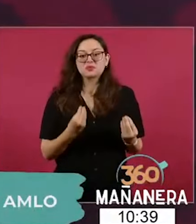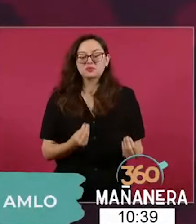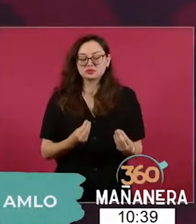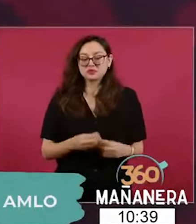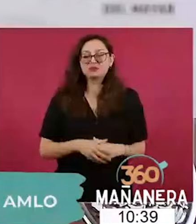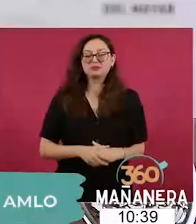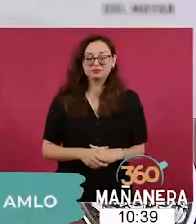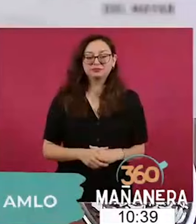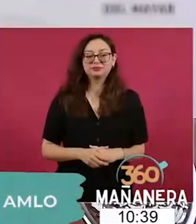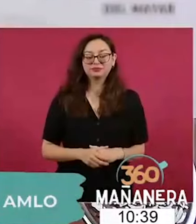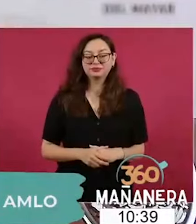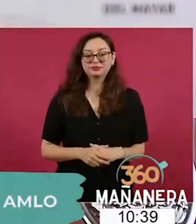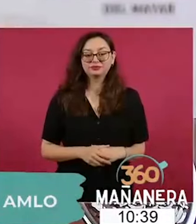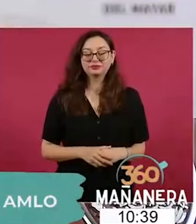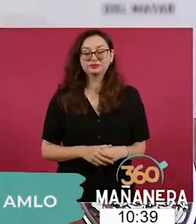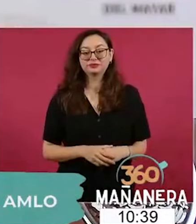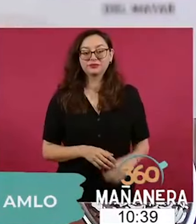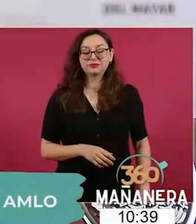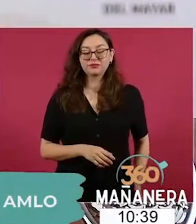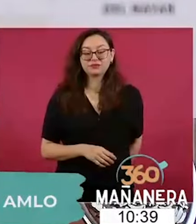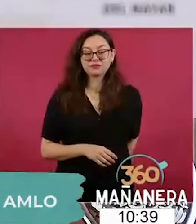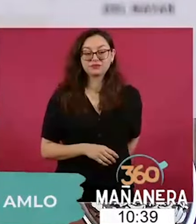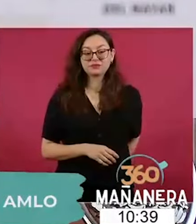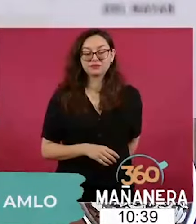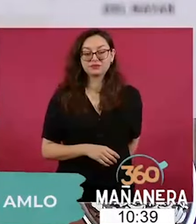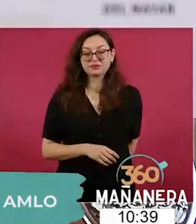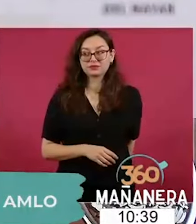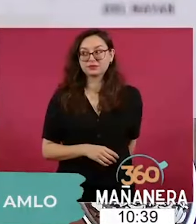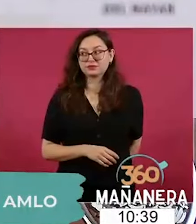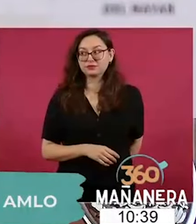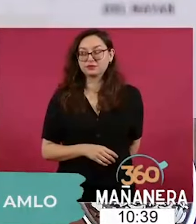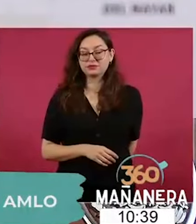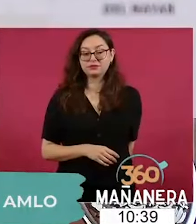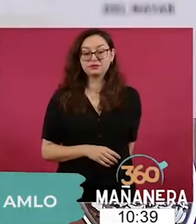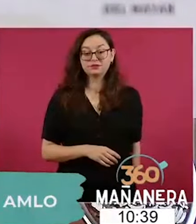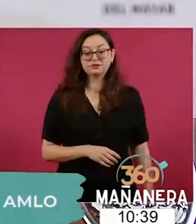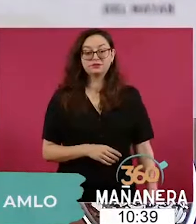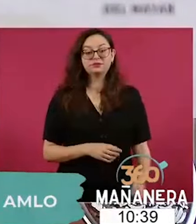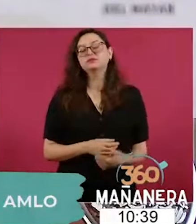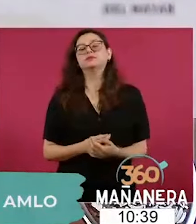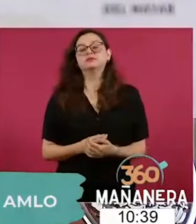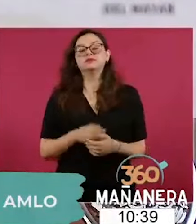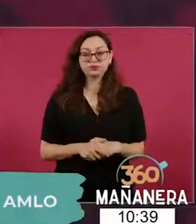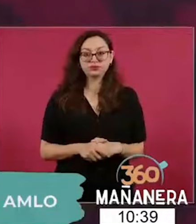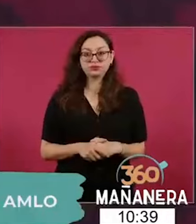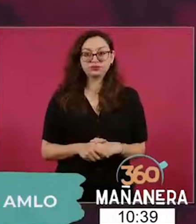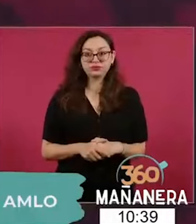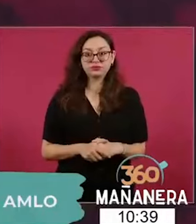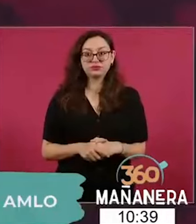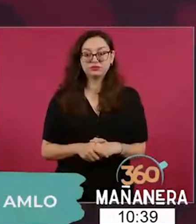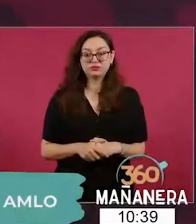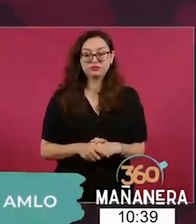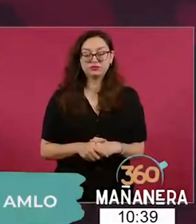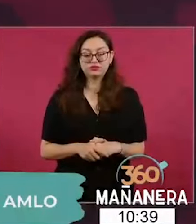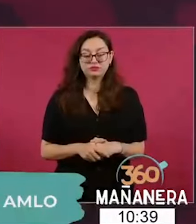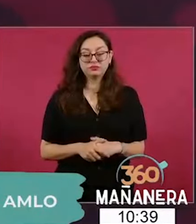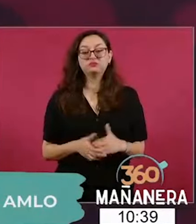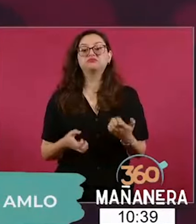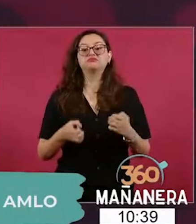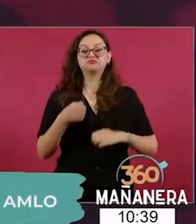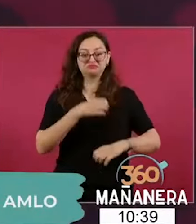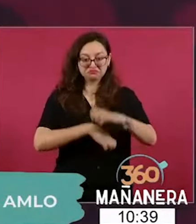la transformación y así como a otros dirigentes